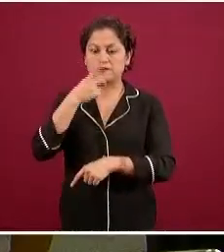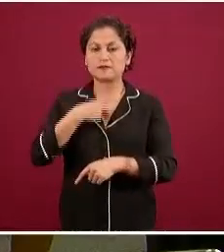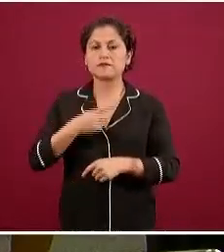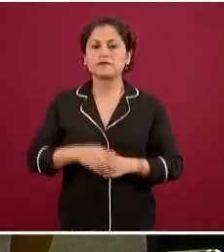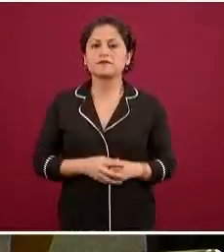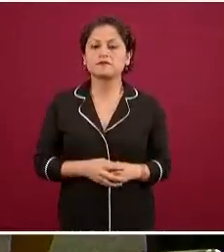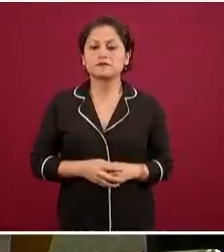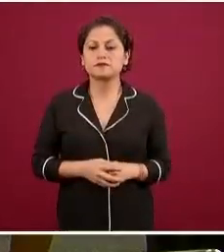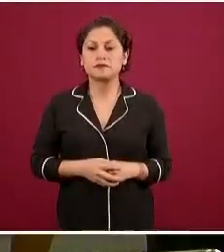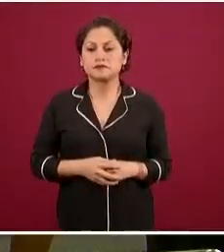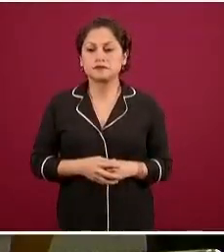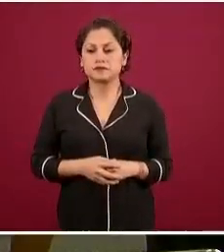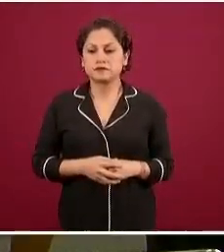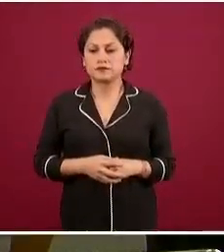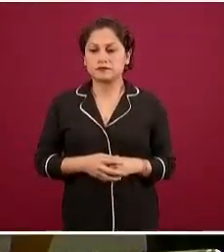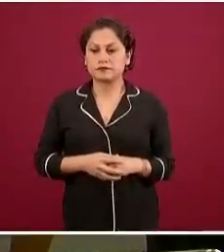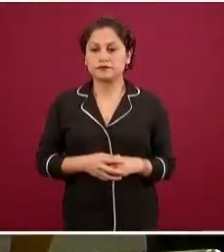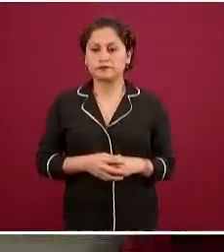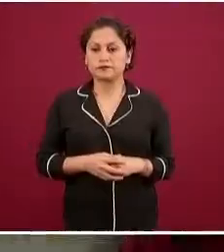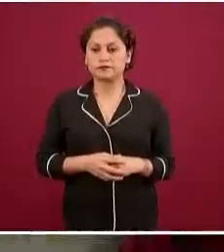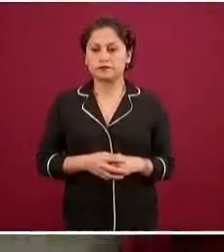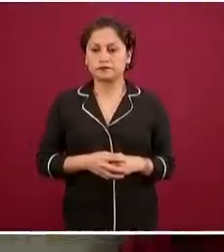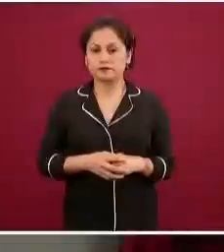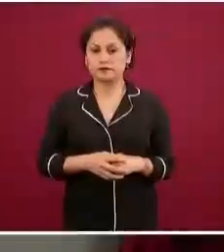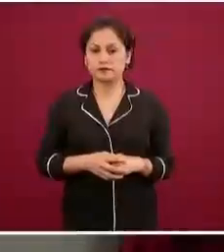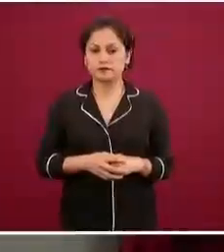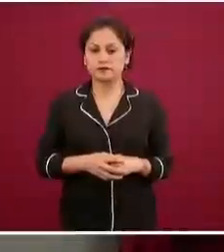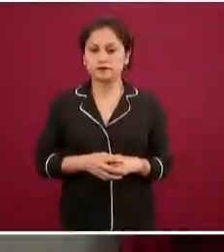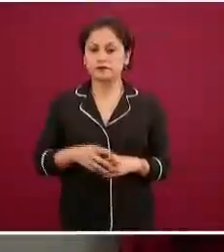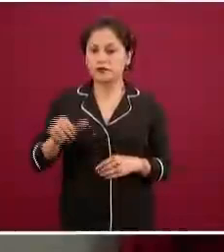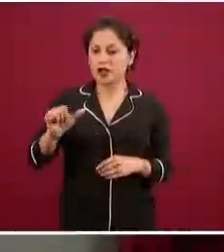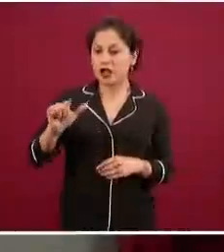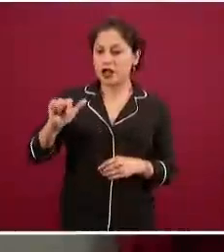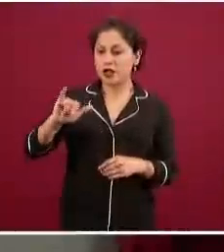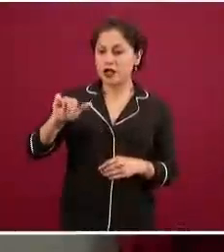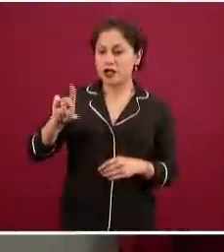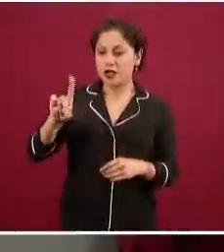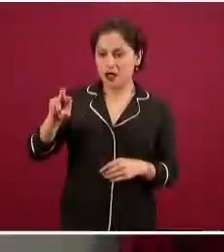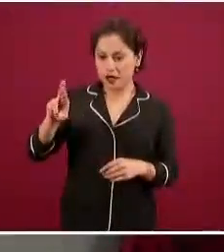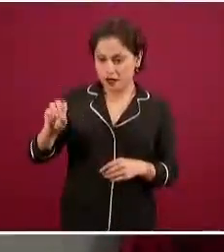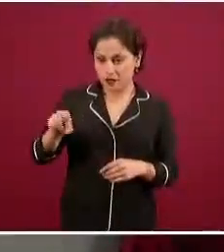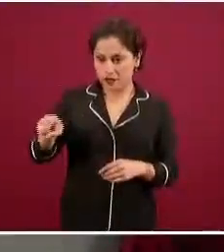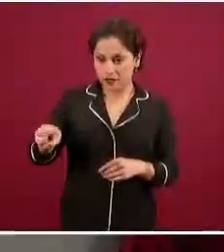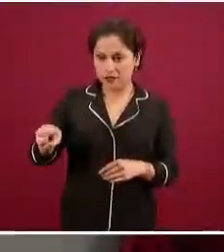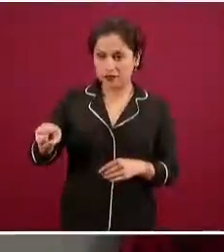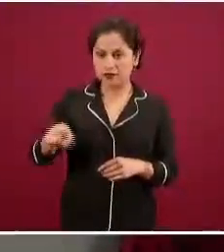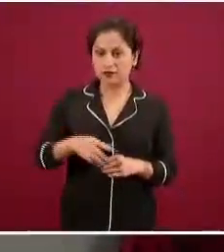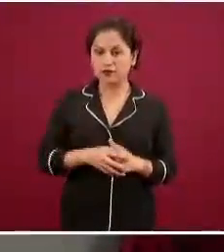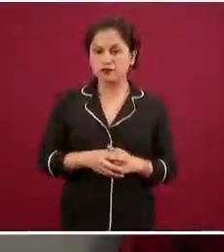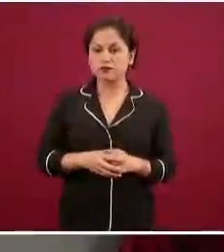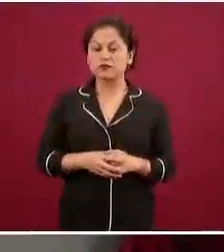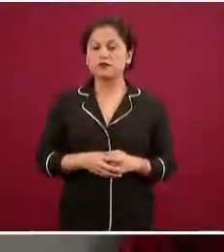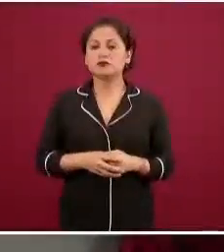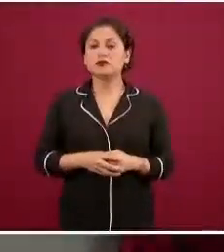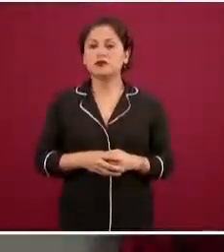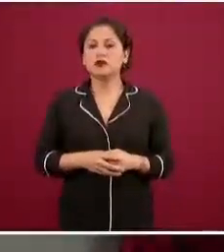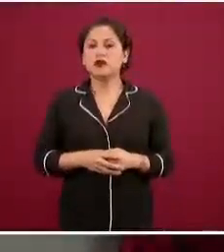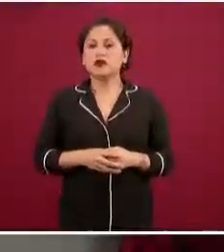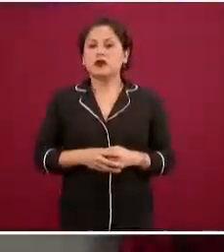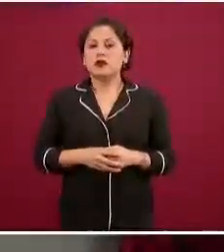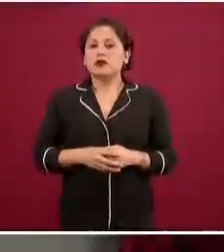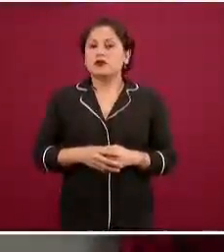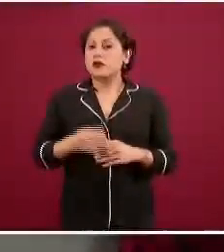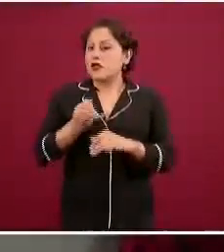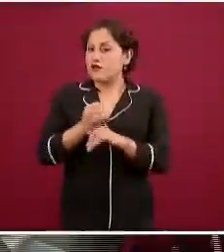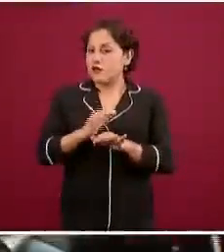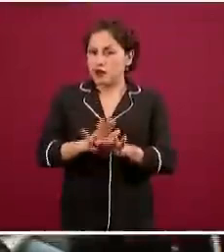gracias. A ver, Alejandro, que yo le decía a Mauricio. No se preocupe. Bueno, a ver, esta información